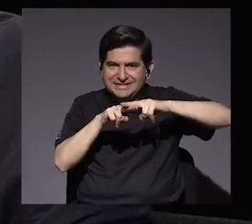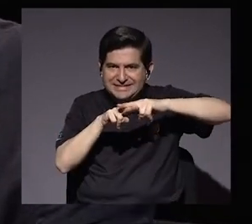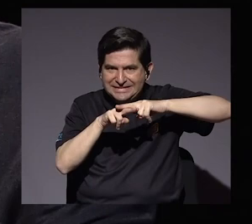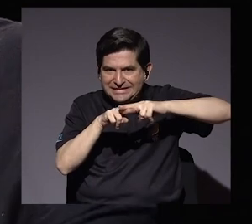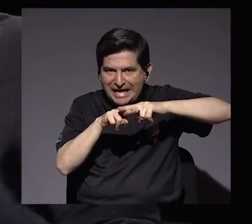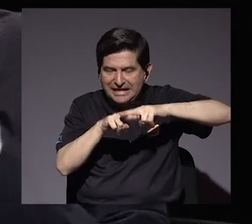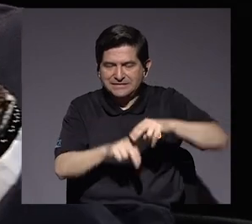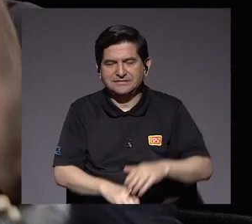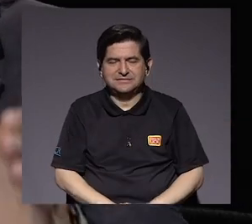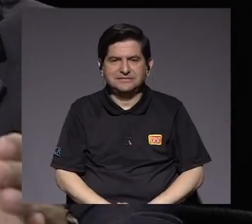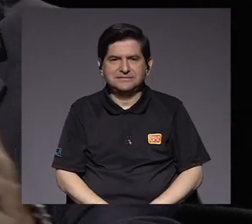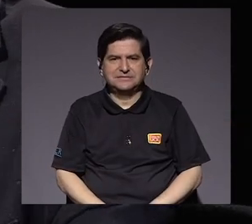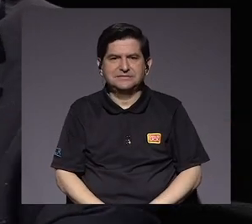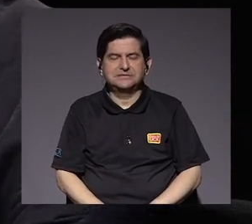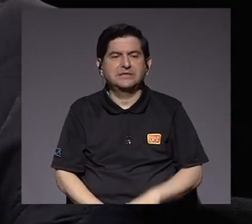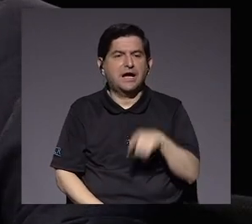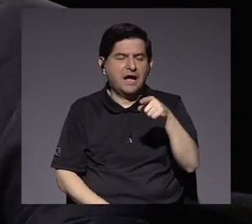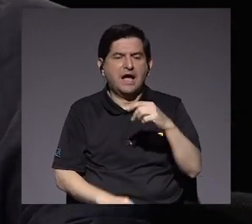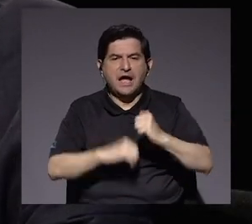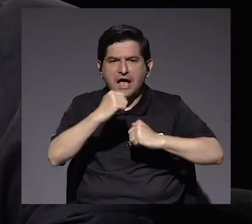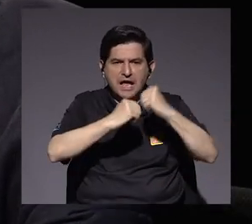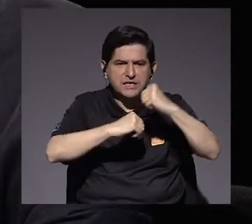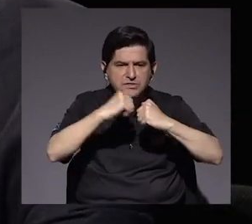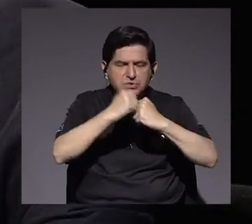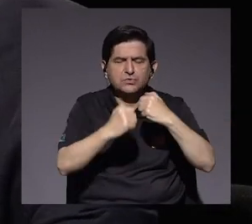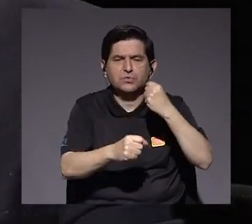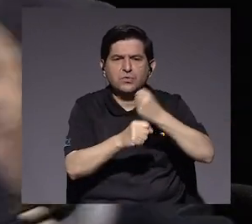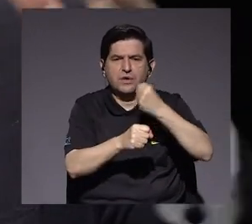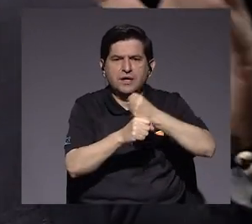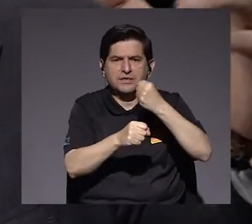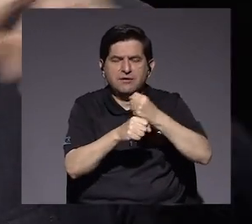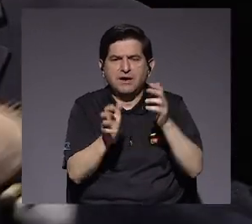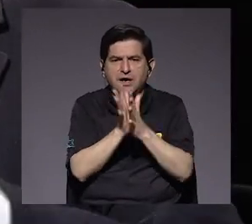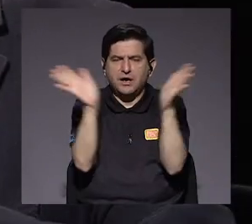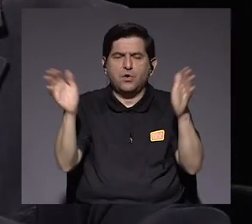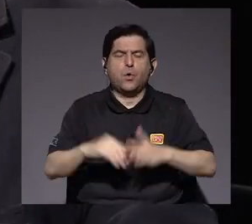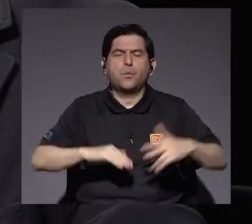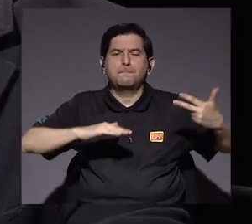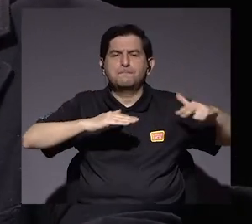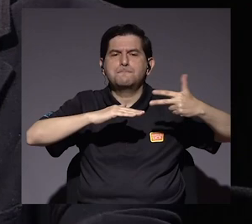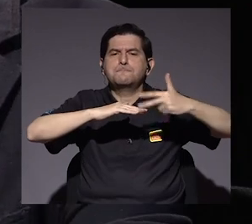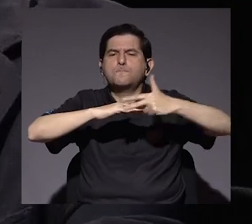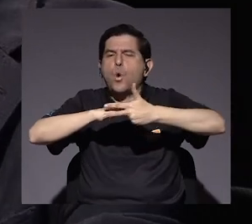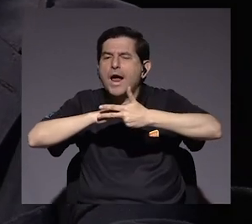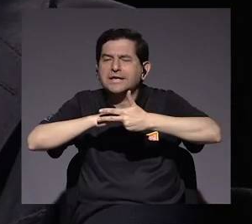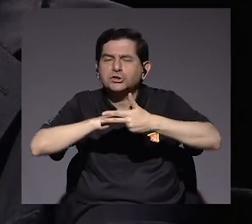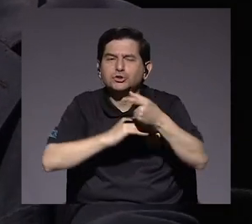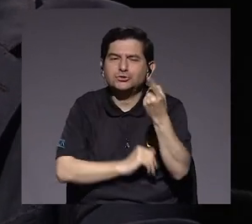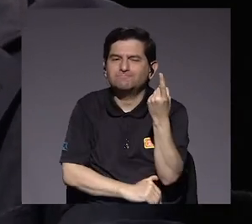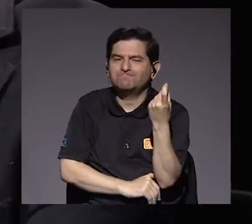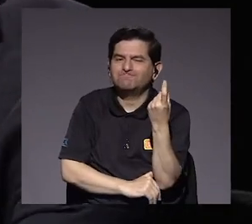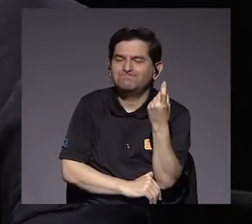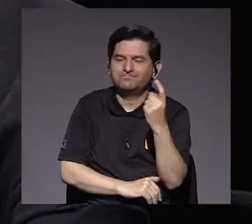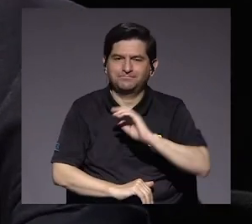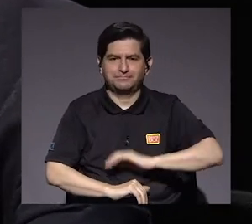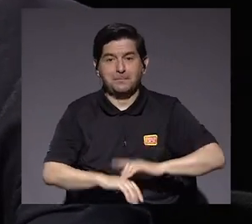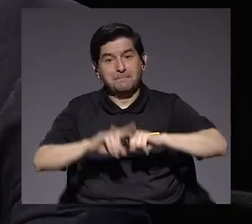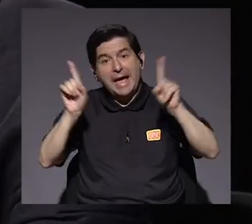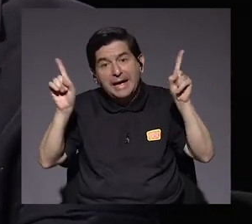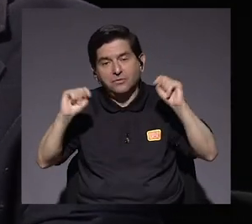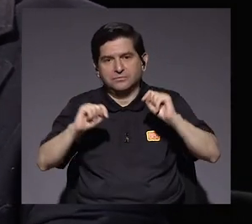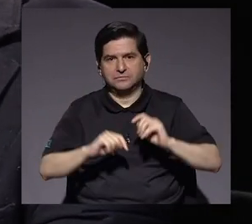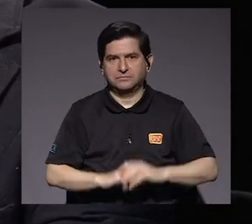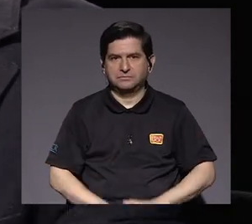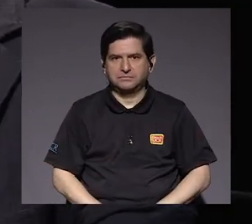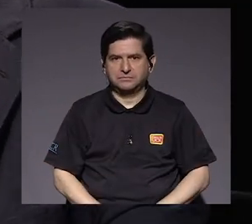del tren, apuntó al tema de salir con obra, con infraestructura en obra pública, el tema de puertos todavía sí. falta, ¿verdad? Pero